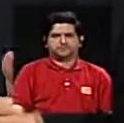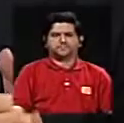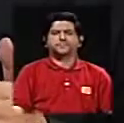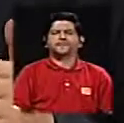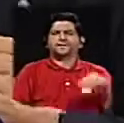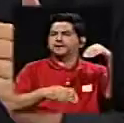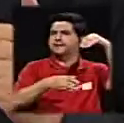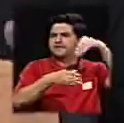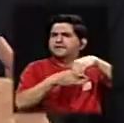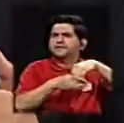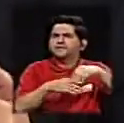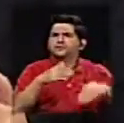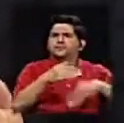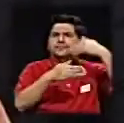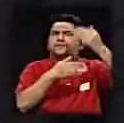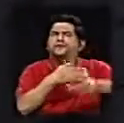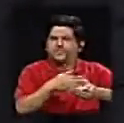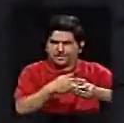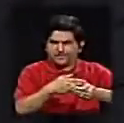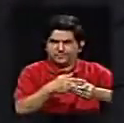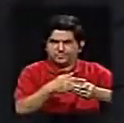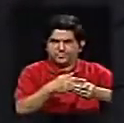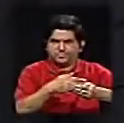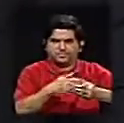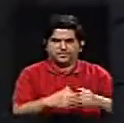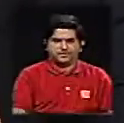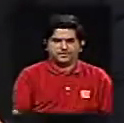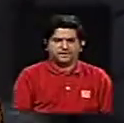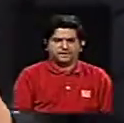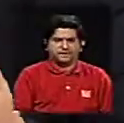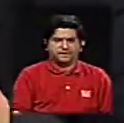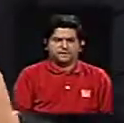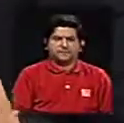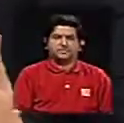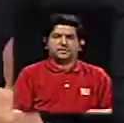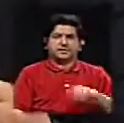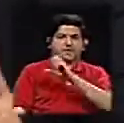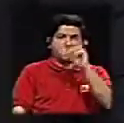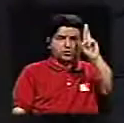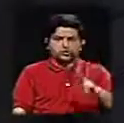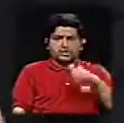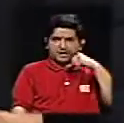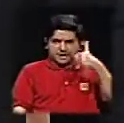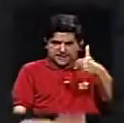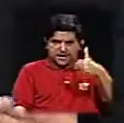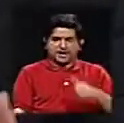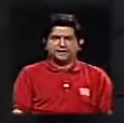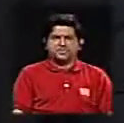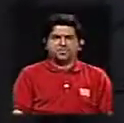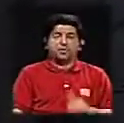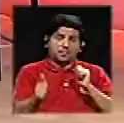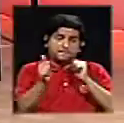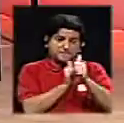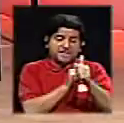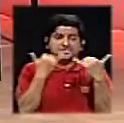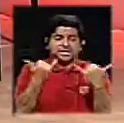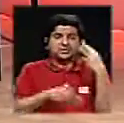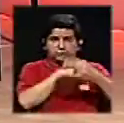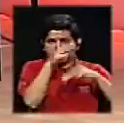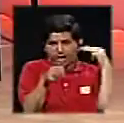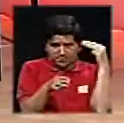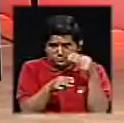Incluso después del gane de Costa Rica, por lo menos de su pase al